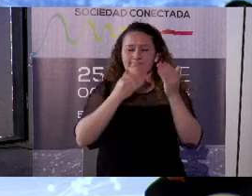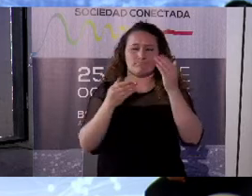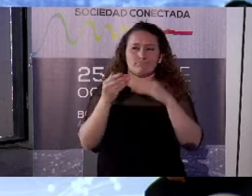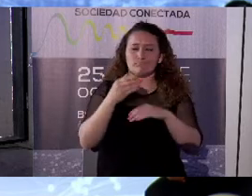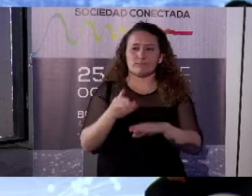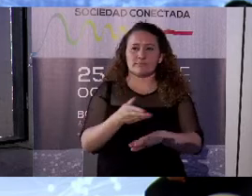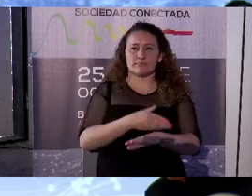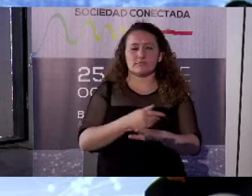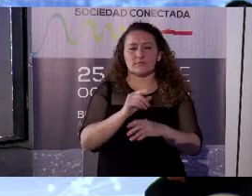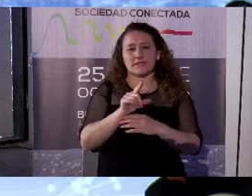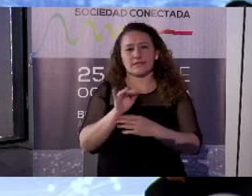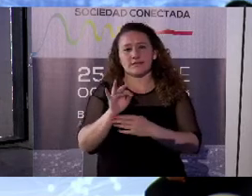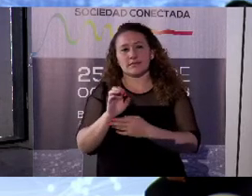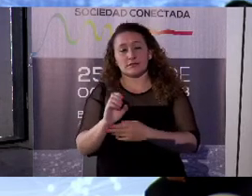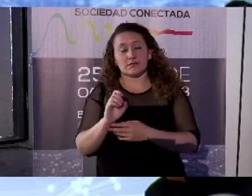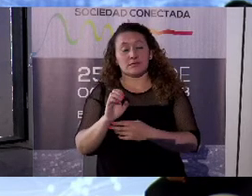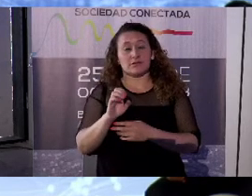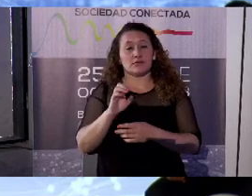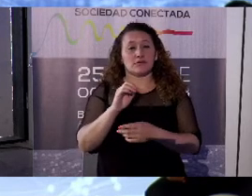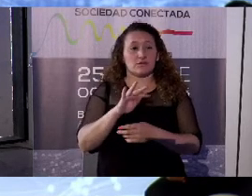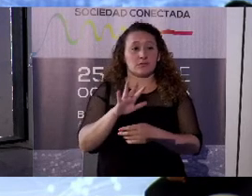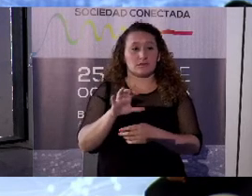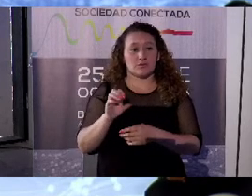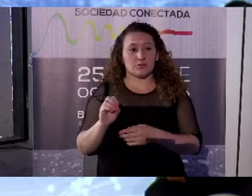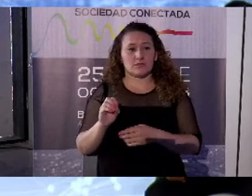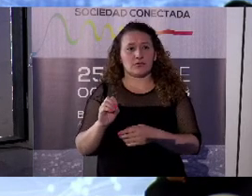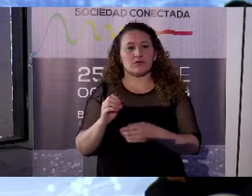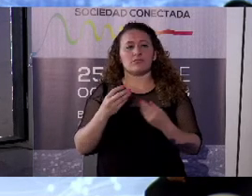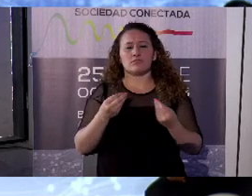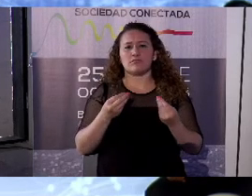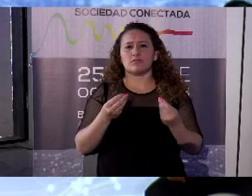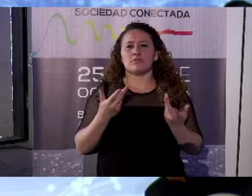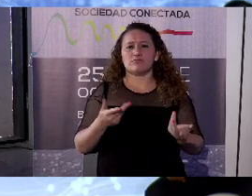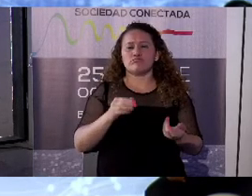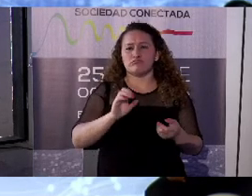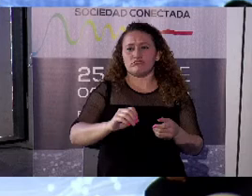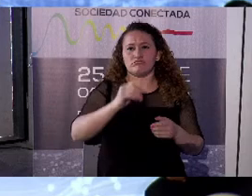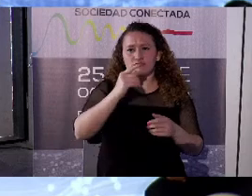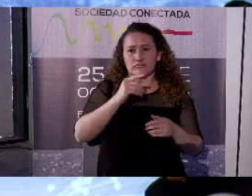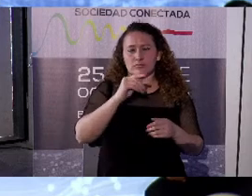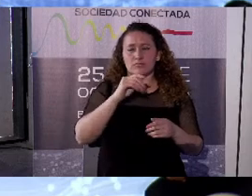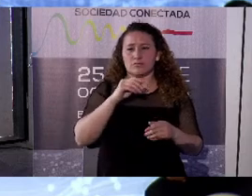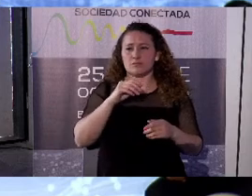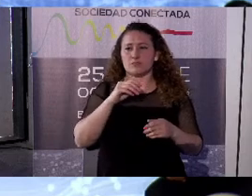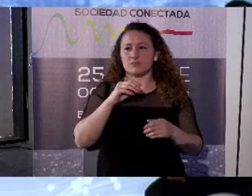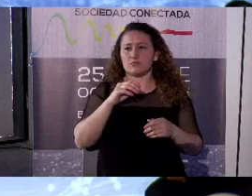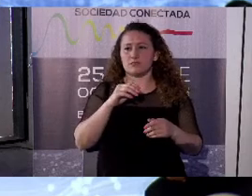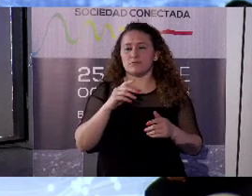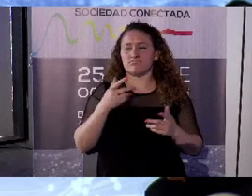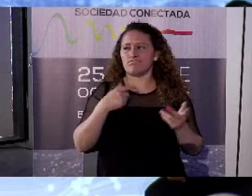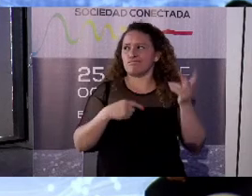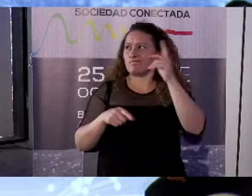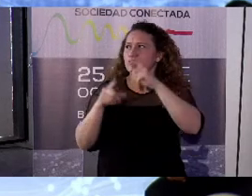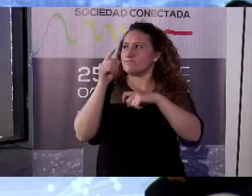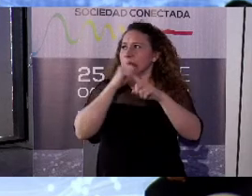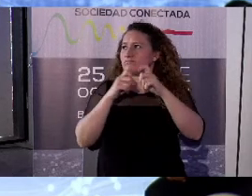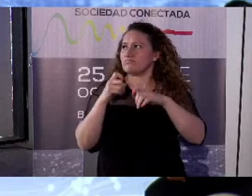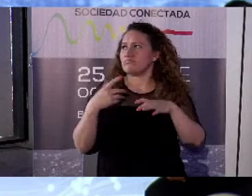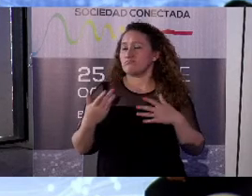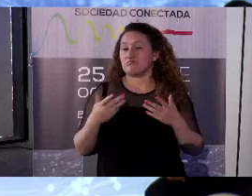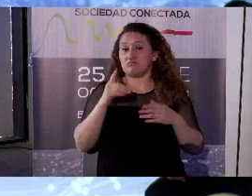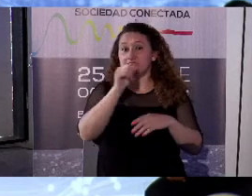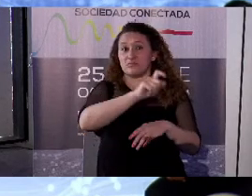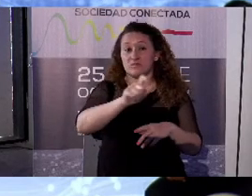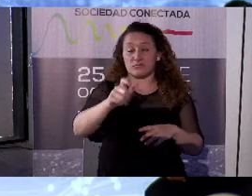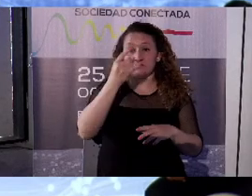de LTE 450 para hacer ser nar iot este y lo que se hizo fue invitar a los interesados